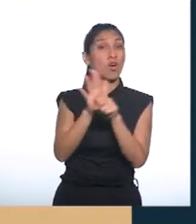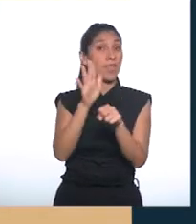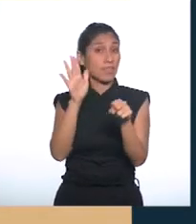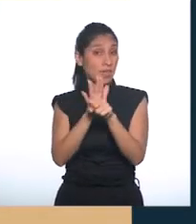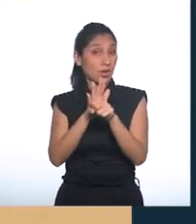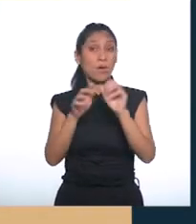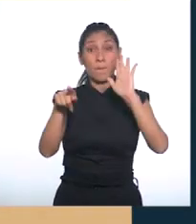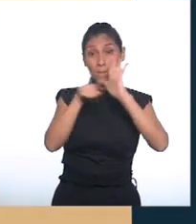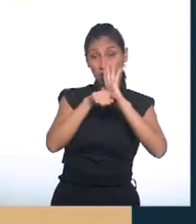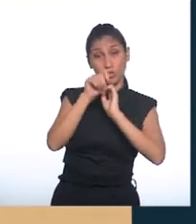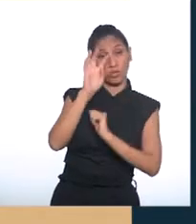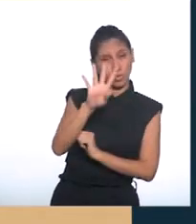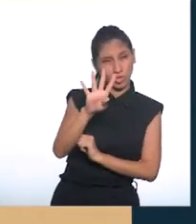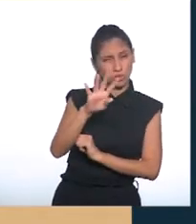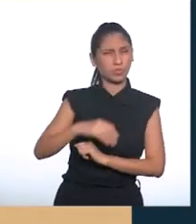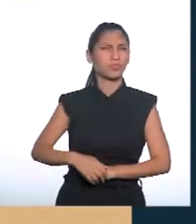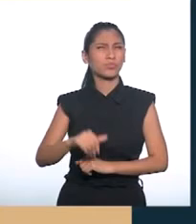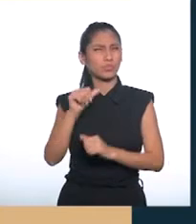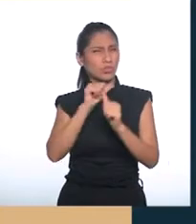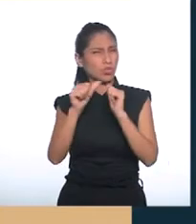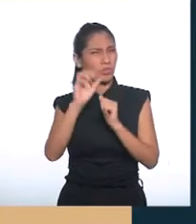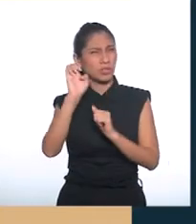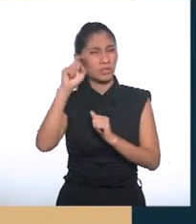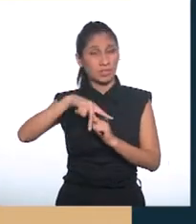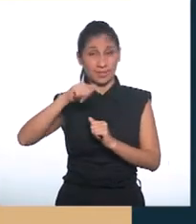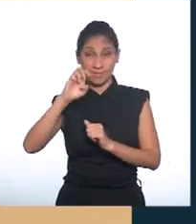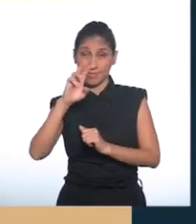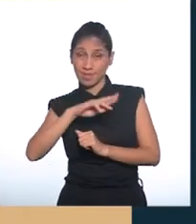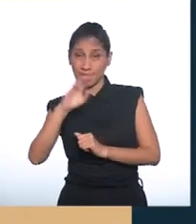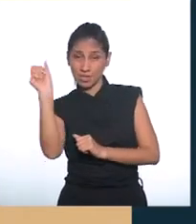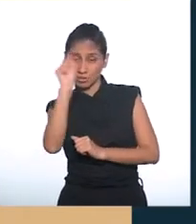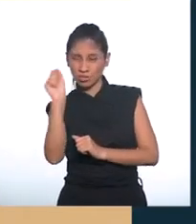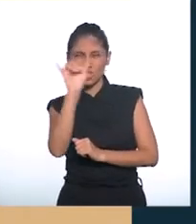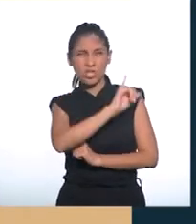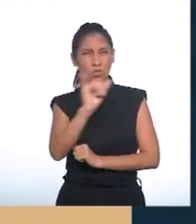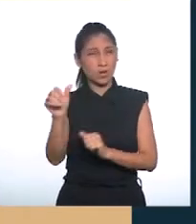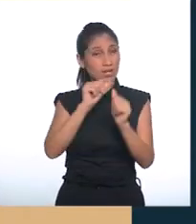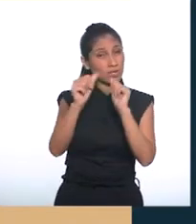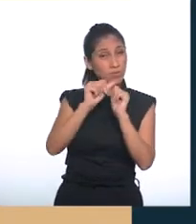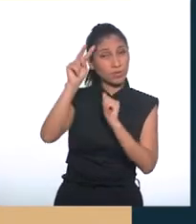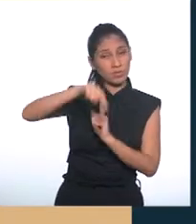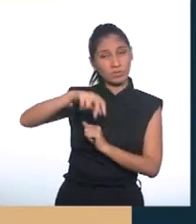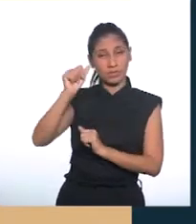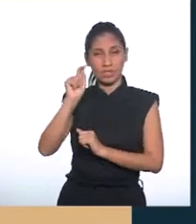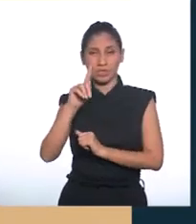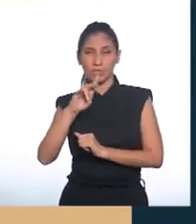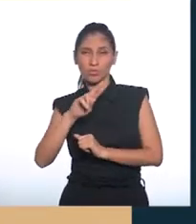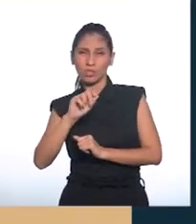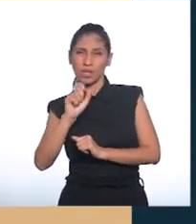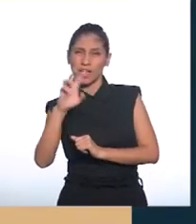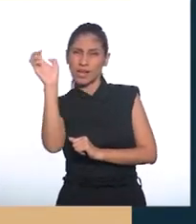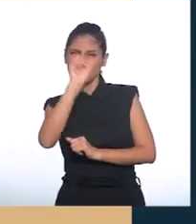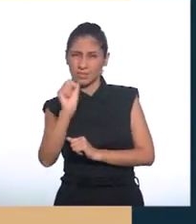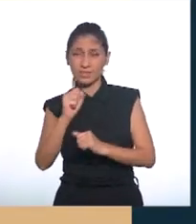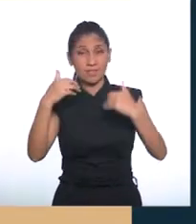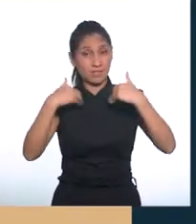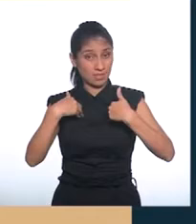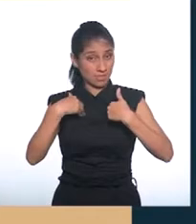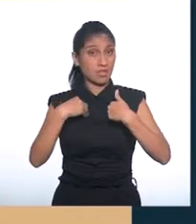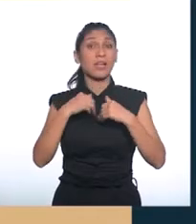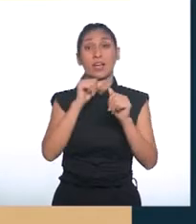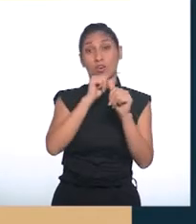-4. Los números enteros, al igual que los números naturales, tienen como denominador al número